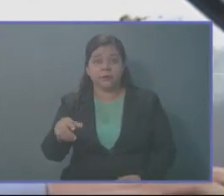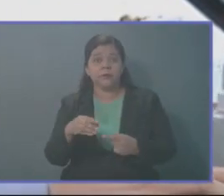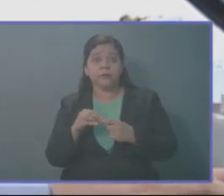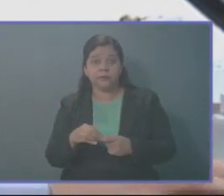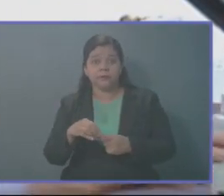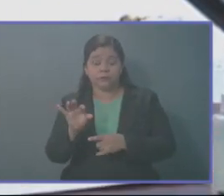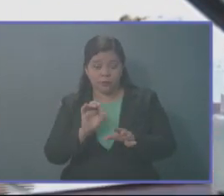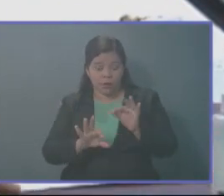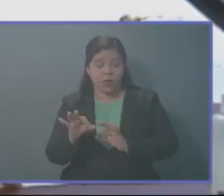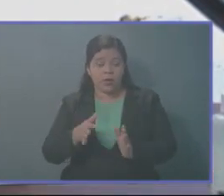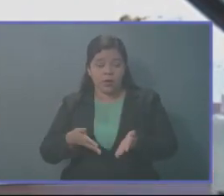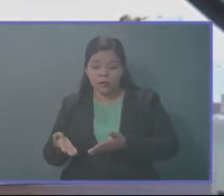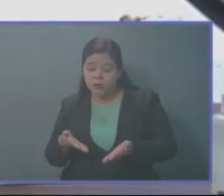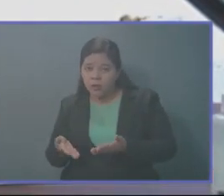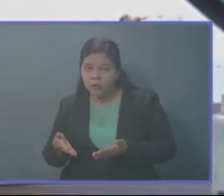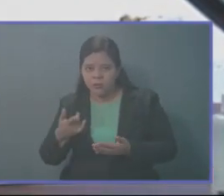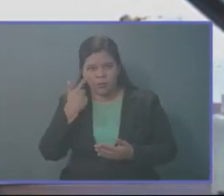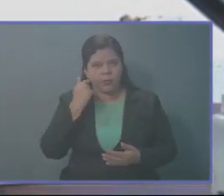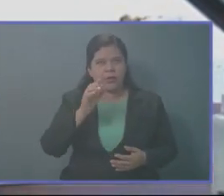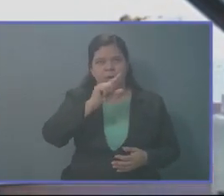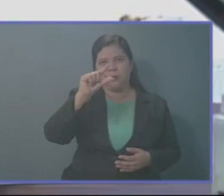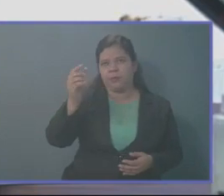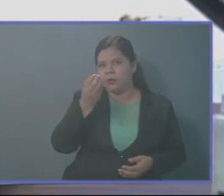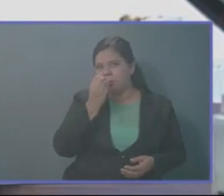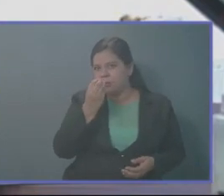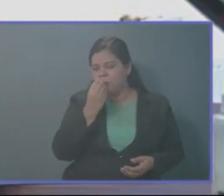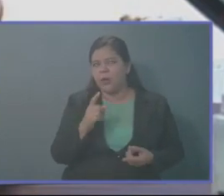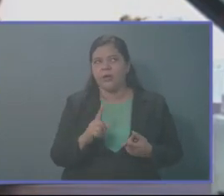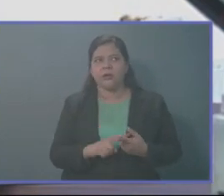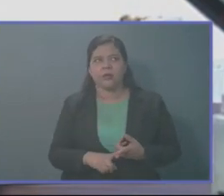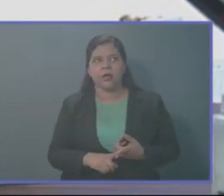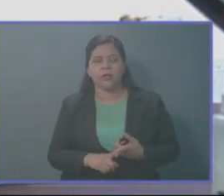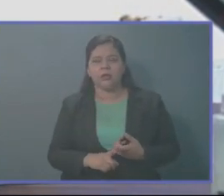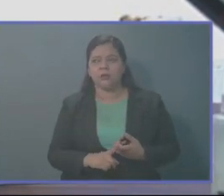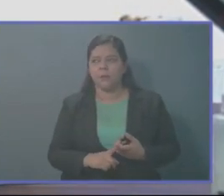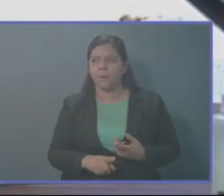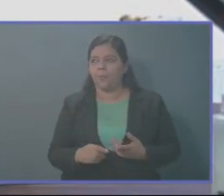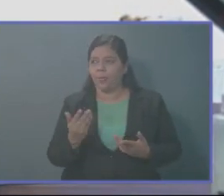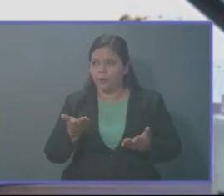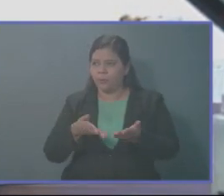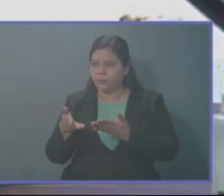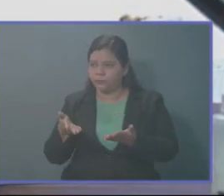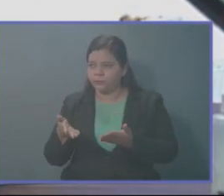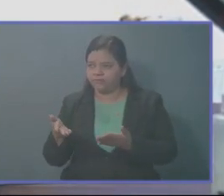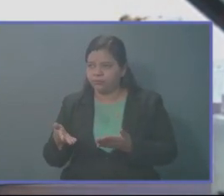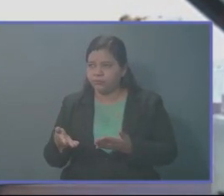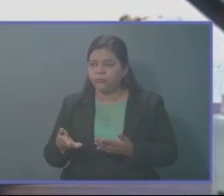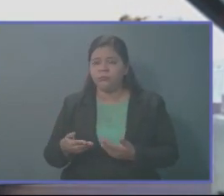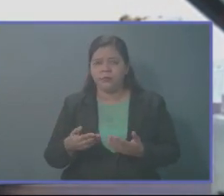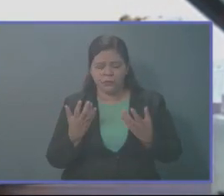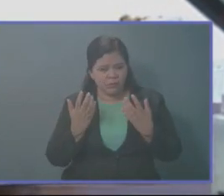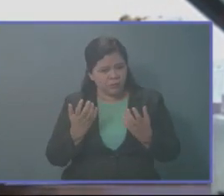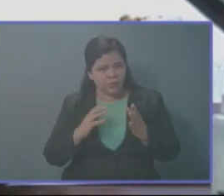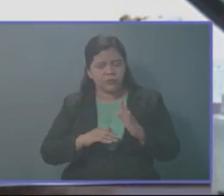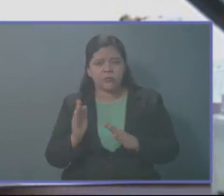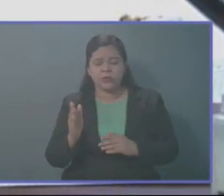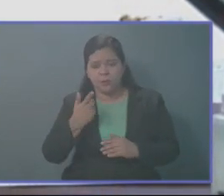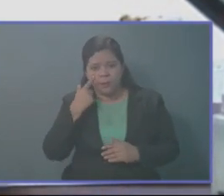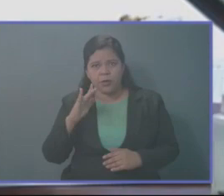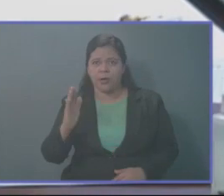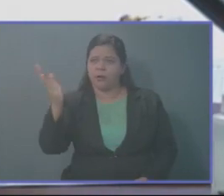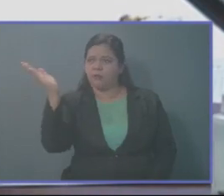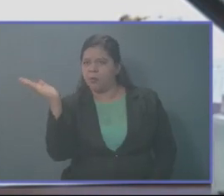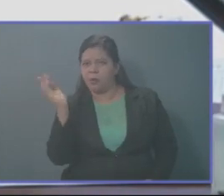habido negocios, como los restaurantes que han vendido, como no tienen idea, el caso del pollo